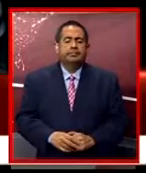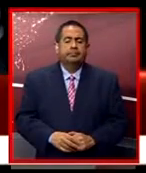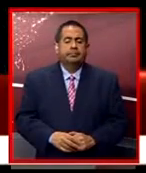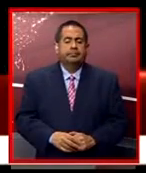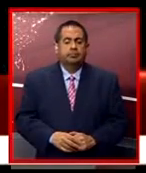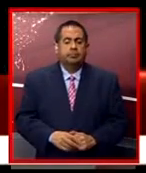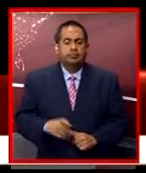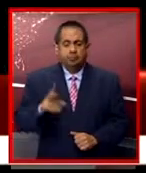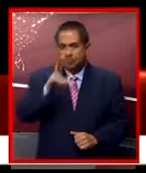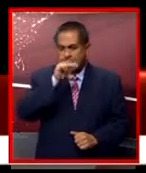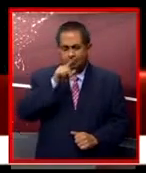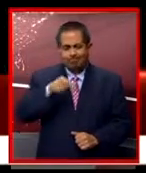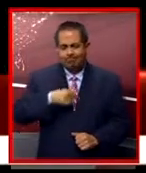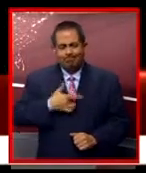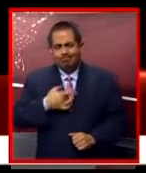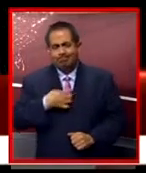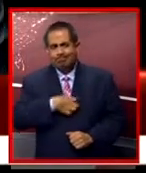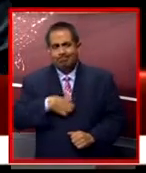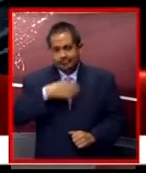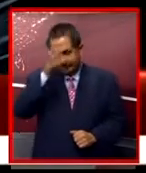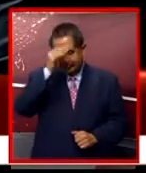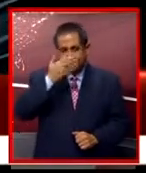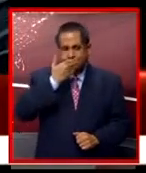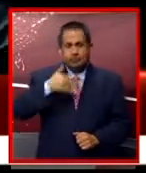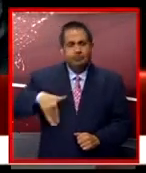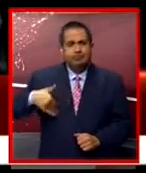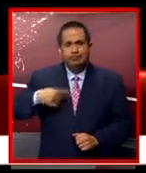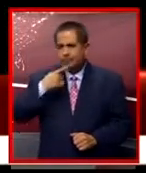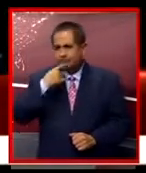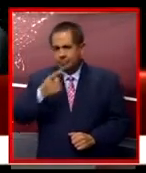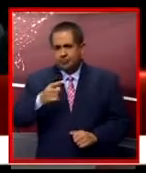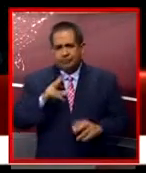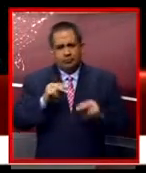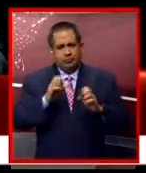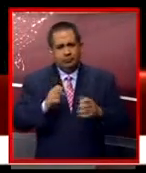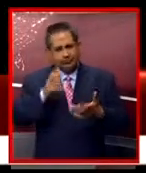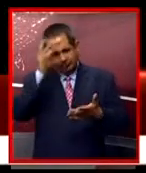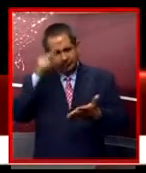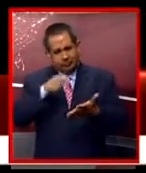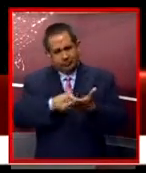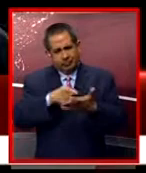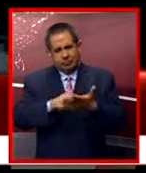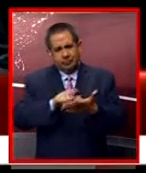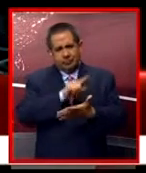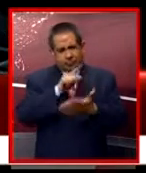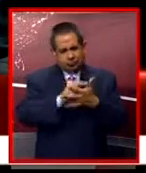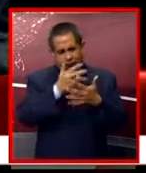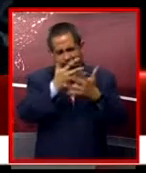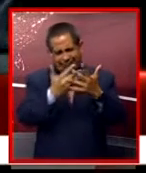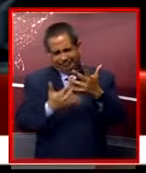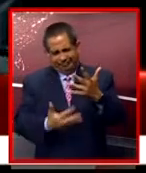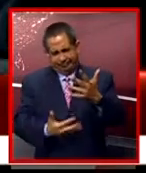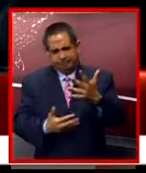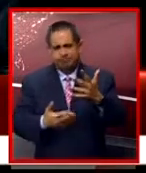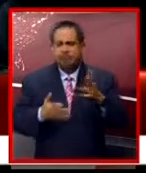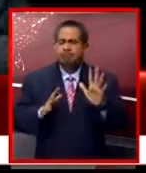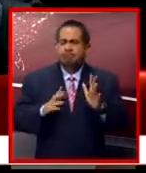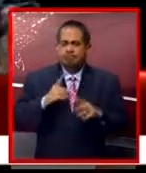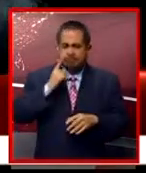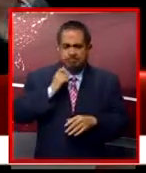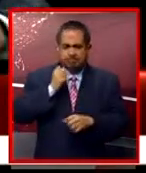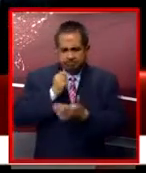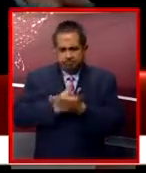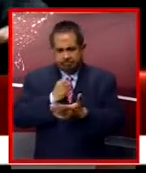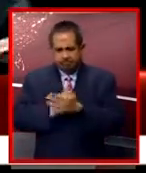No estamos satisfechos, desde luego, como lo decía al principio, con lo que contiene en su conjunto, pero seguiremos luchando y